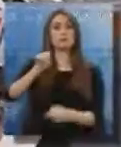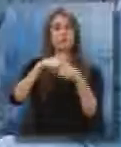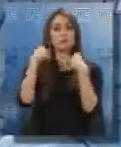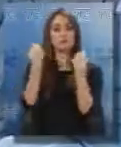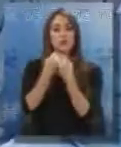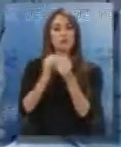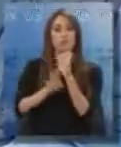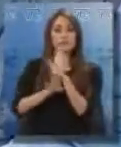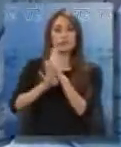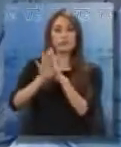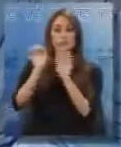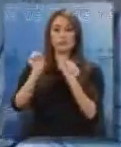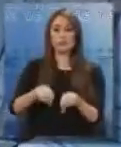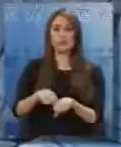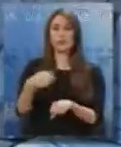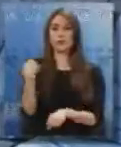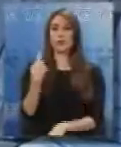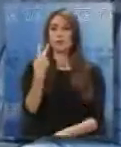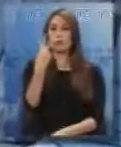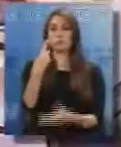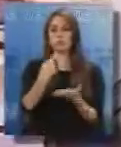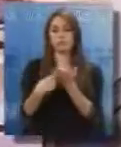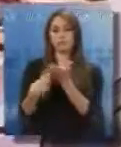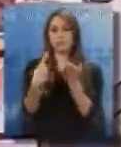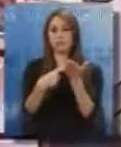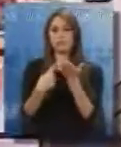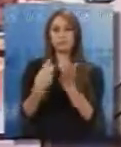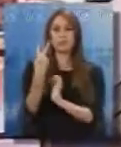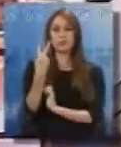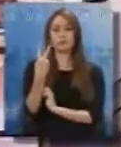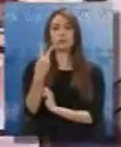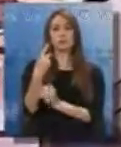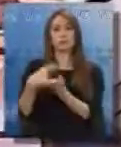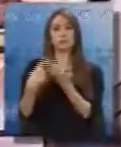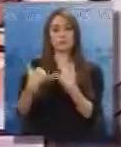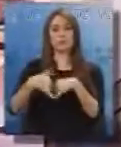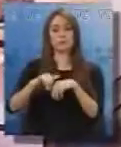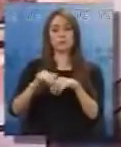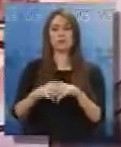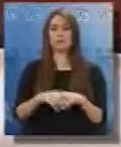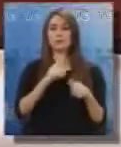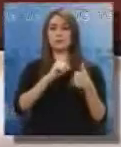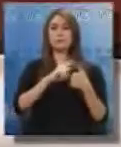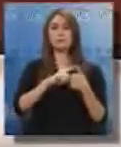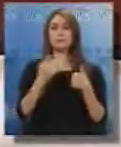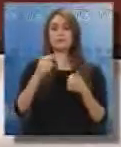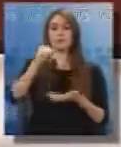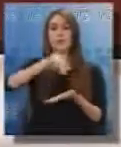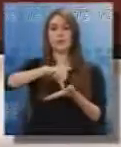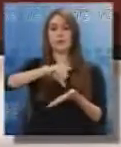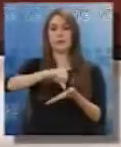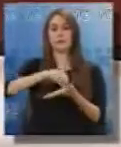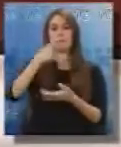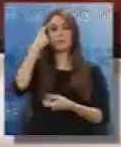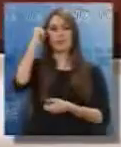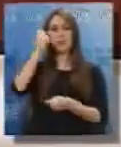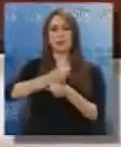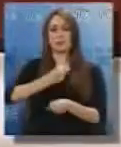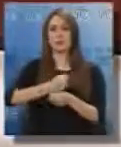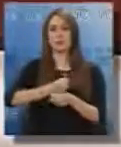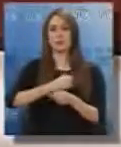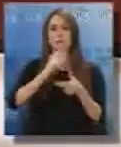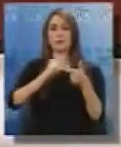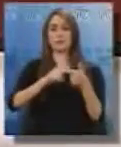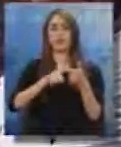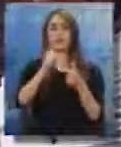pueden surgir en la mañana se desarrollaron dos reuniones más para analizar el tema de las enmiendas constitucionales la una en la serie de la central unitaria de trabajadores y la